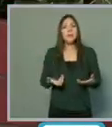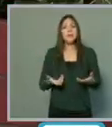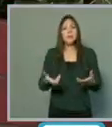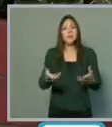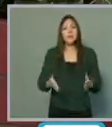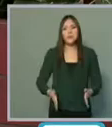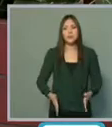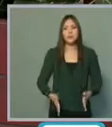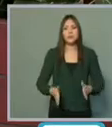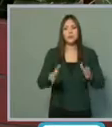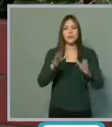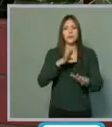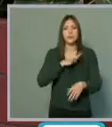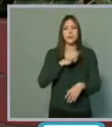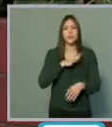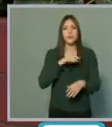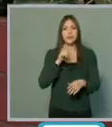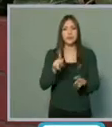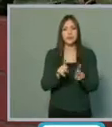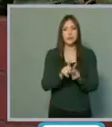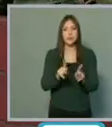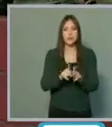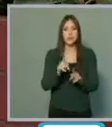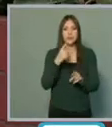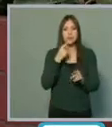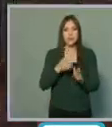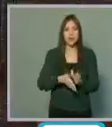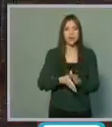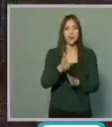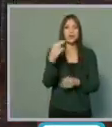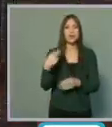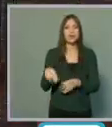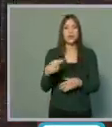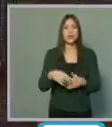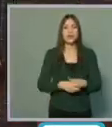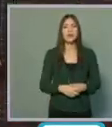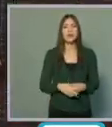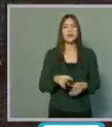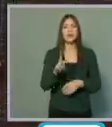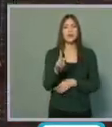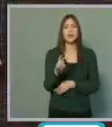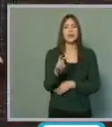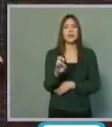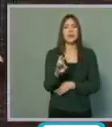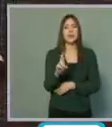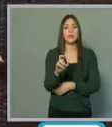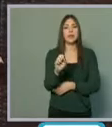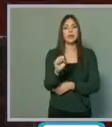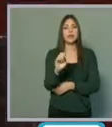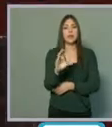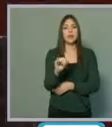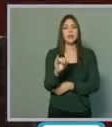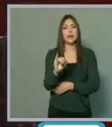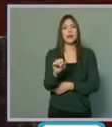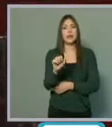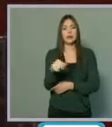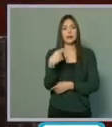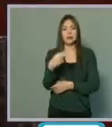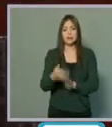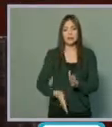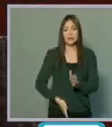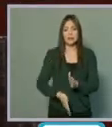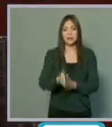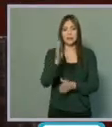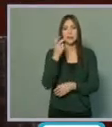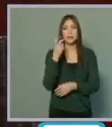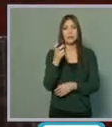principal que también hay mucho ahí que va de la Plaza Roja? Sí, la Plaza Tverskaya. Ok. Esta es la Plaza Tverskaya y esta es la